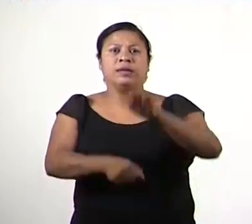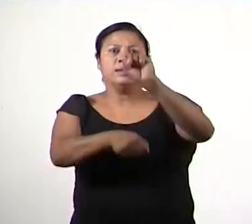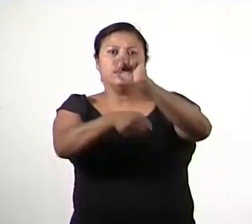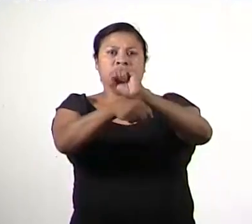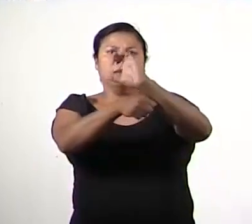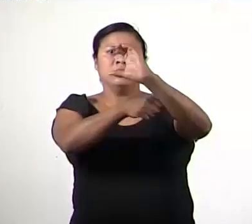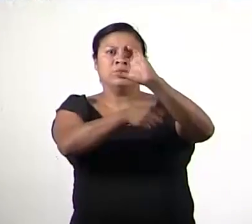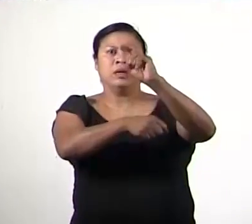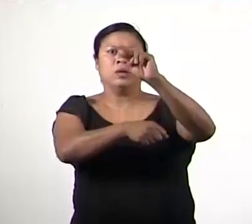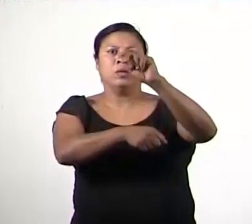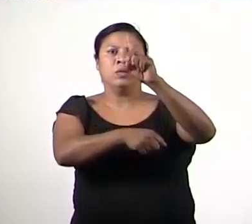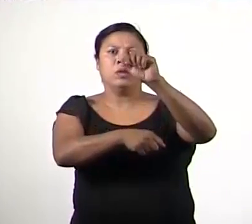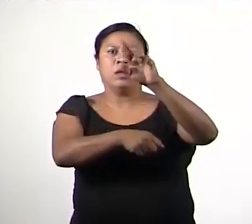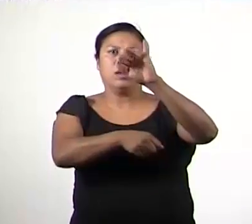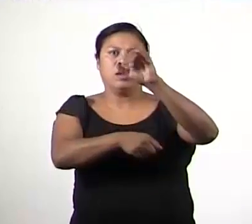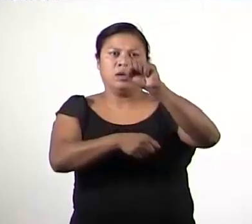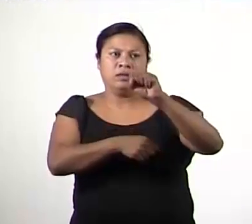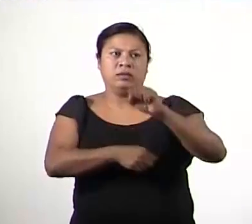secundarias.